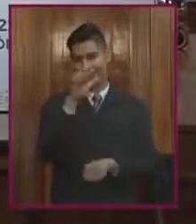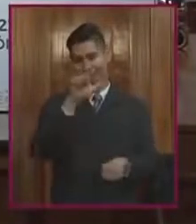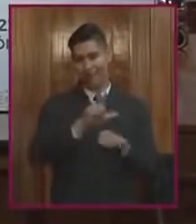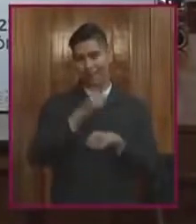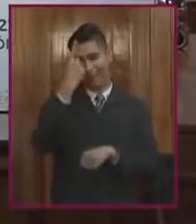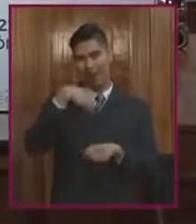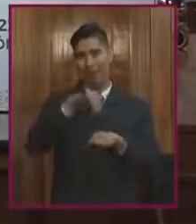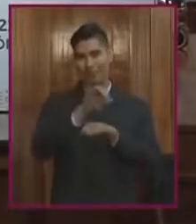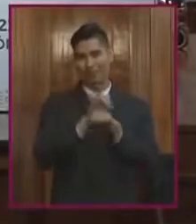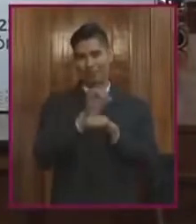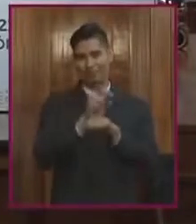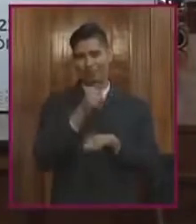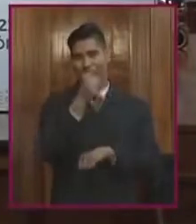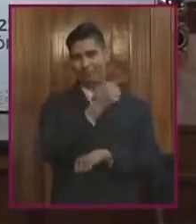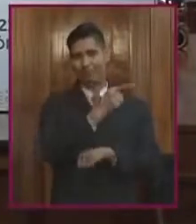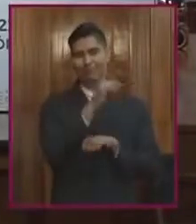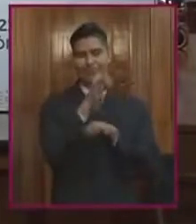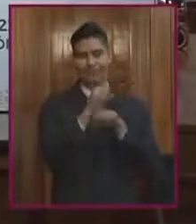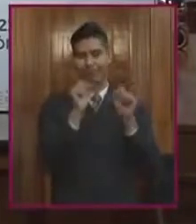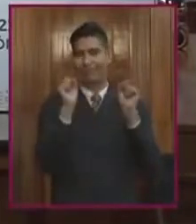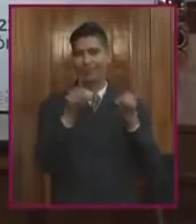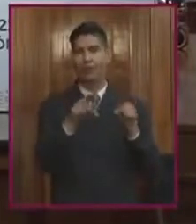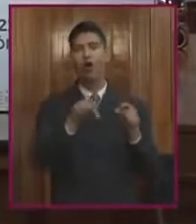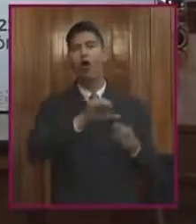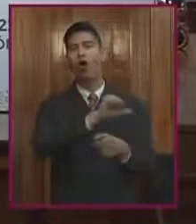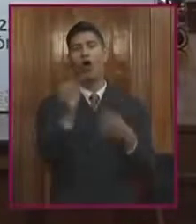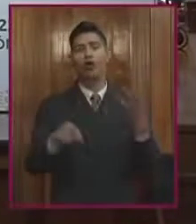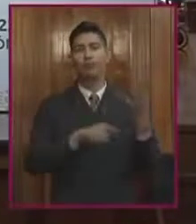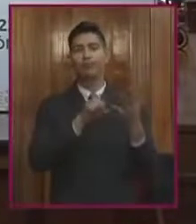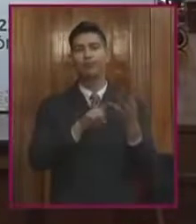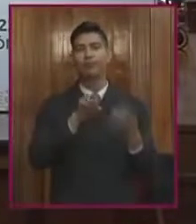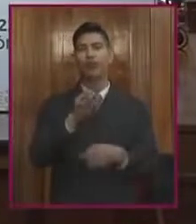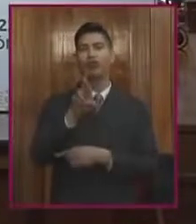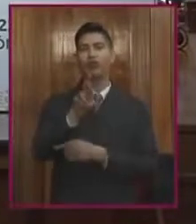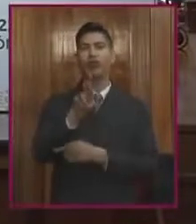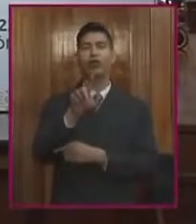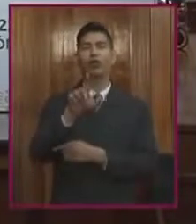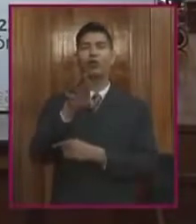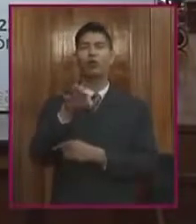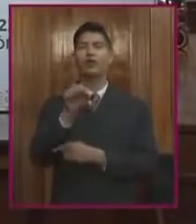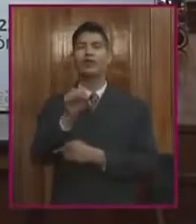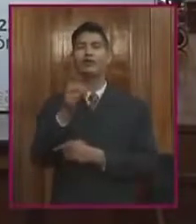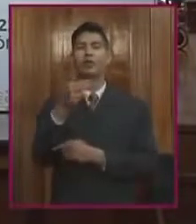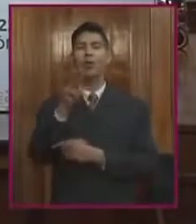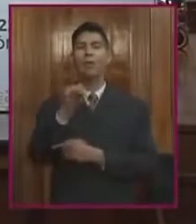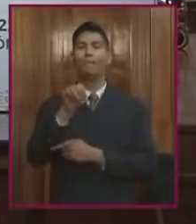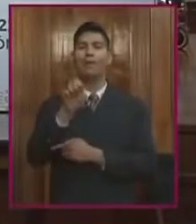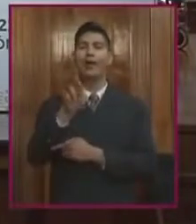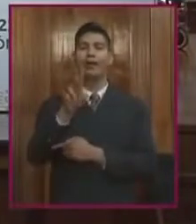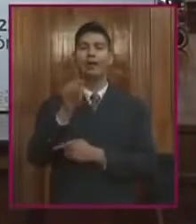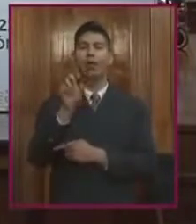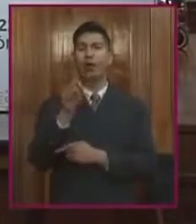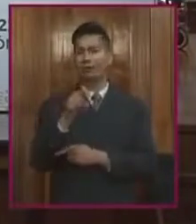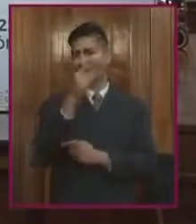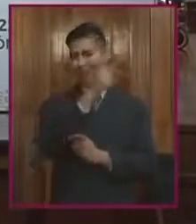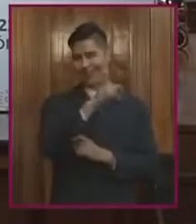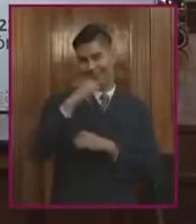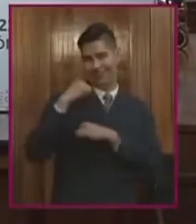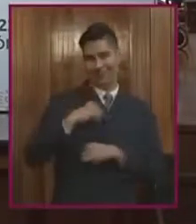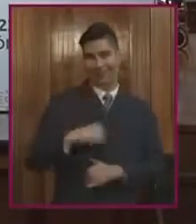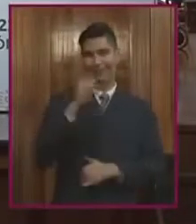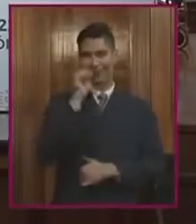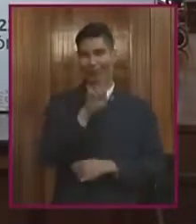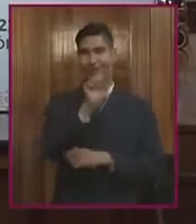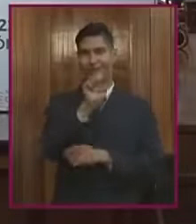Investigadores. Al doctor Luis Humberto Fernández Fuentes, titular de la Autoridad Educativa de la Ciudad de México